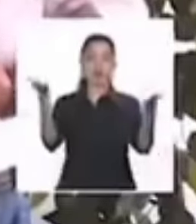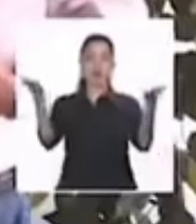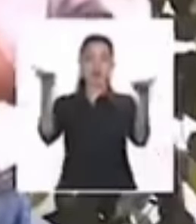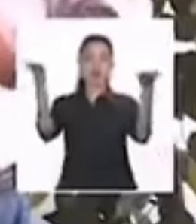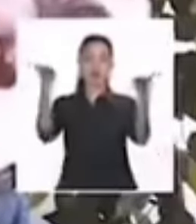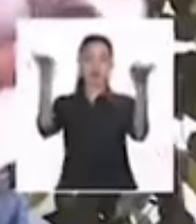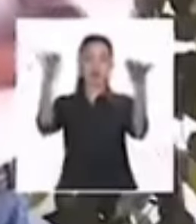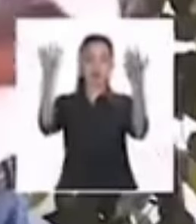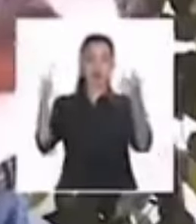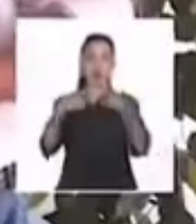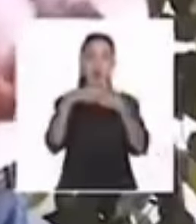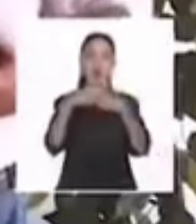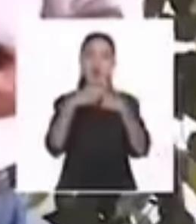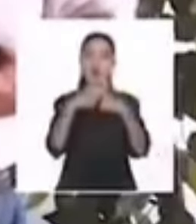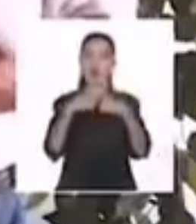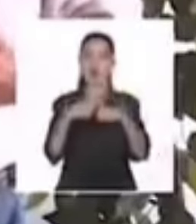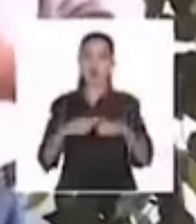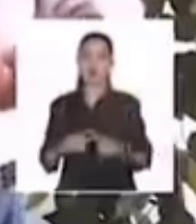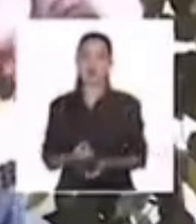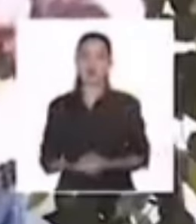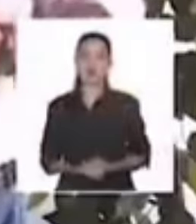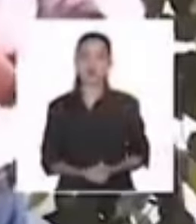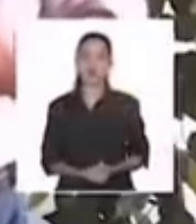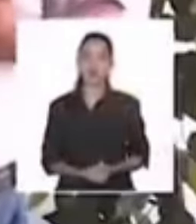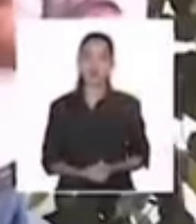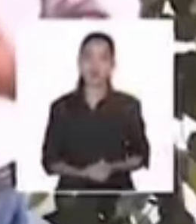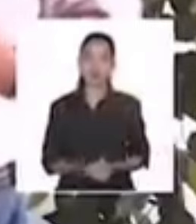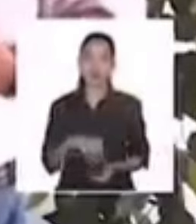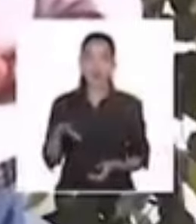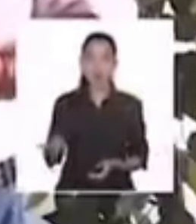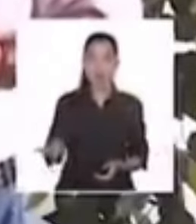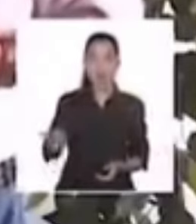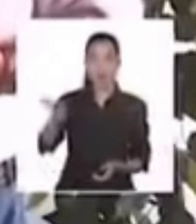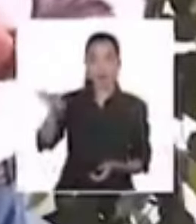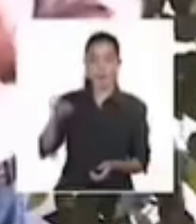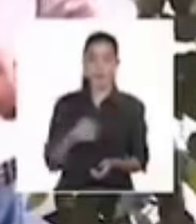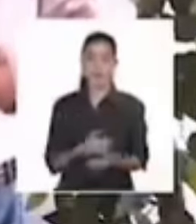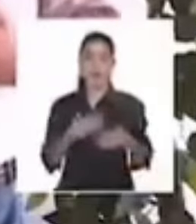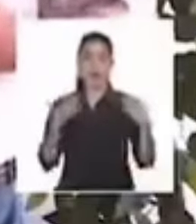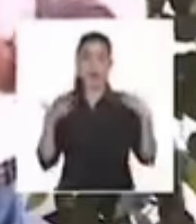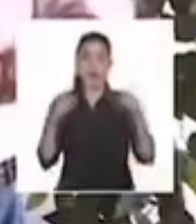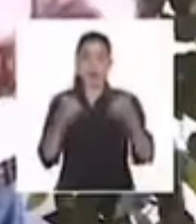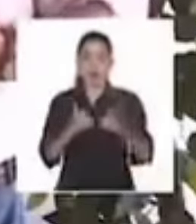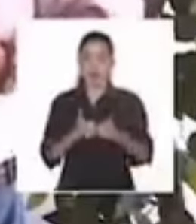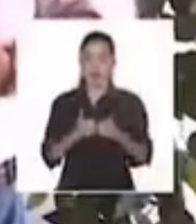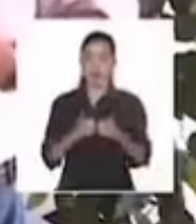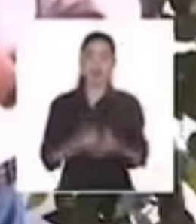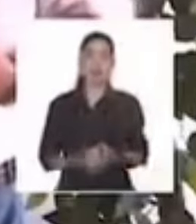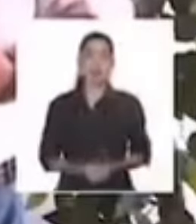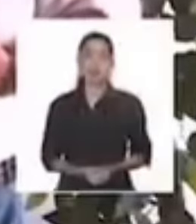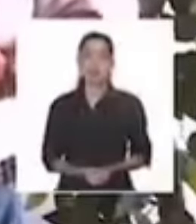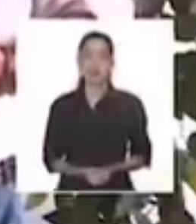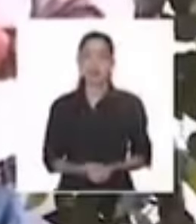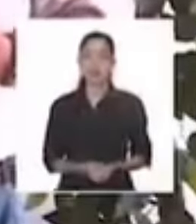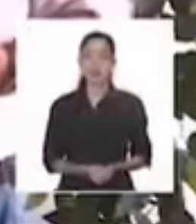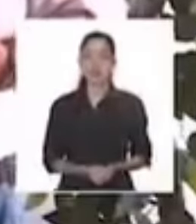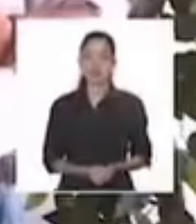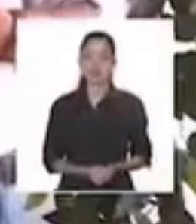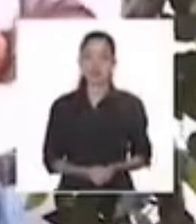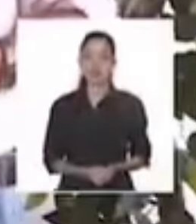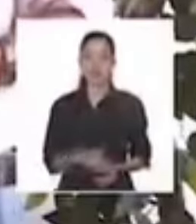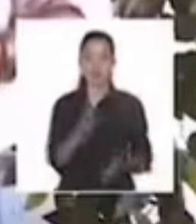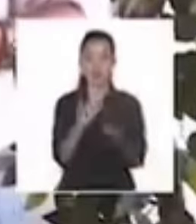Eléctrico Nacional, hemos invitado a la emisión al director general de Electricidad del Ministerio de Energía y Minas, el